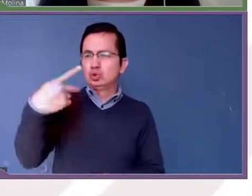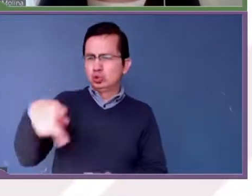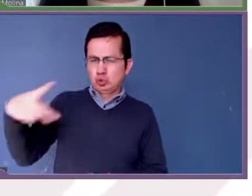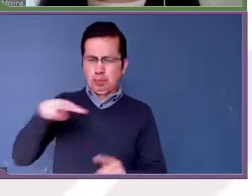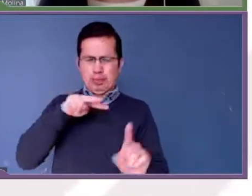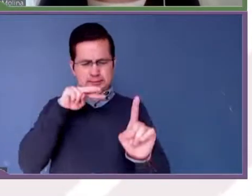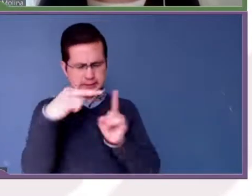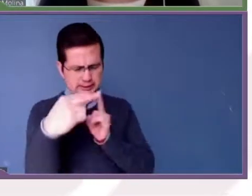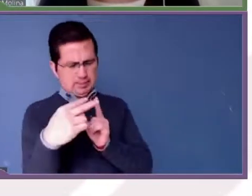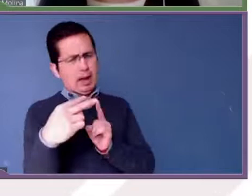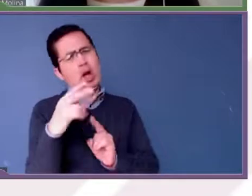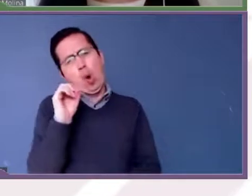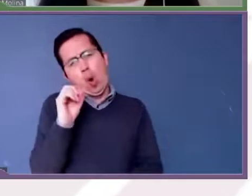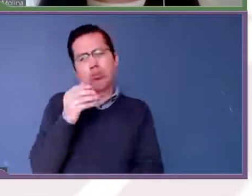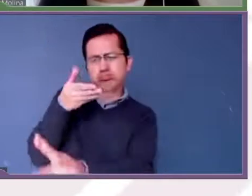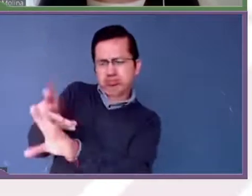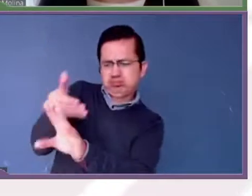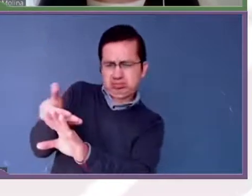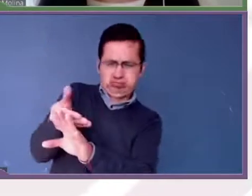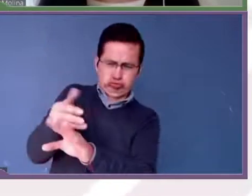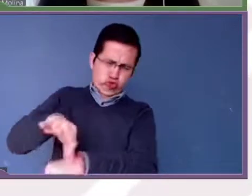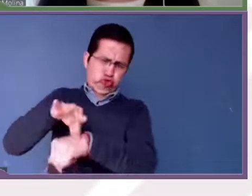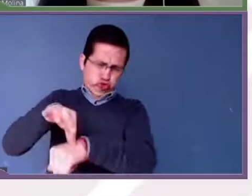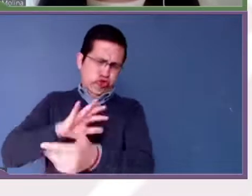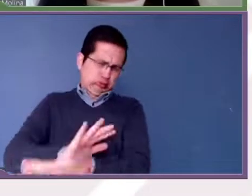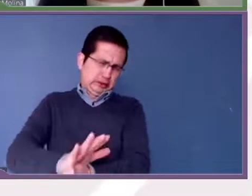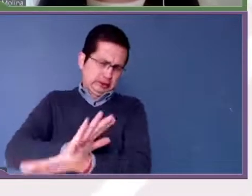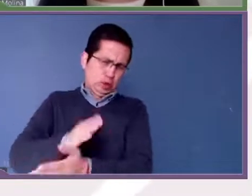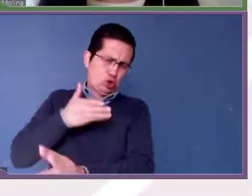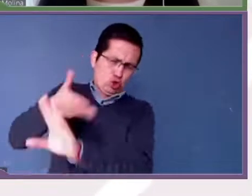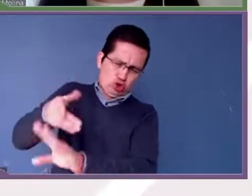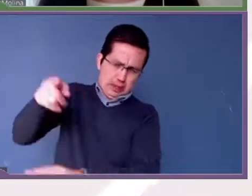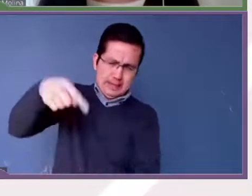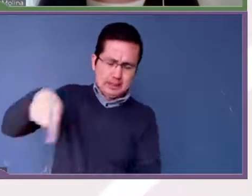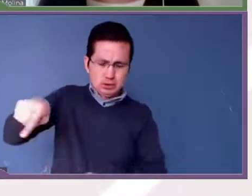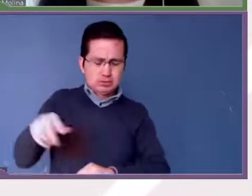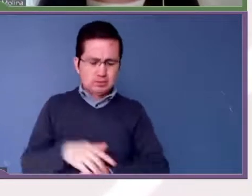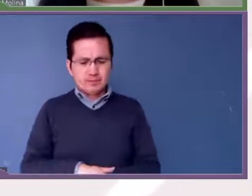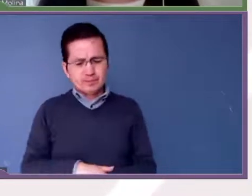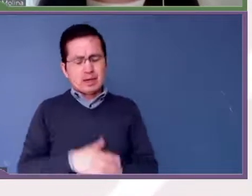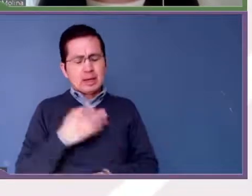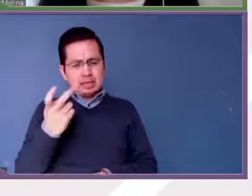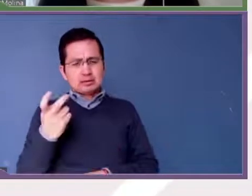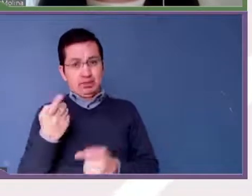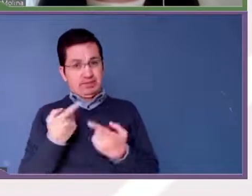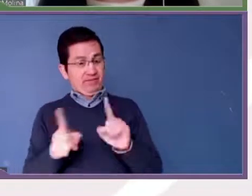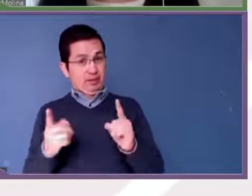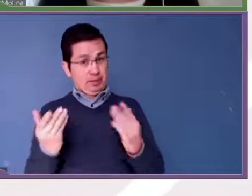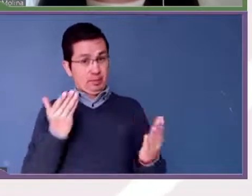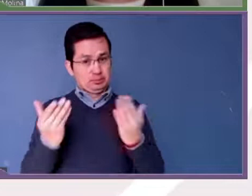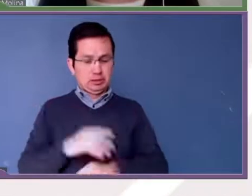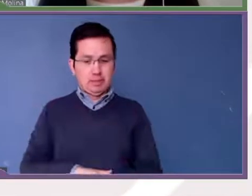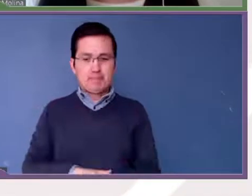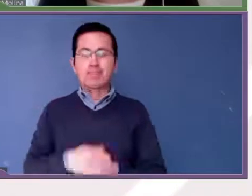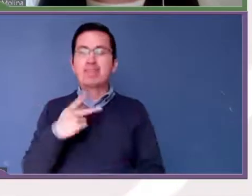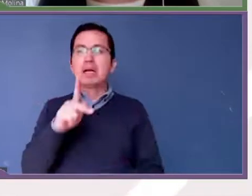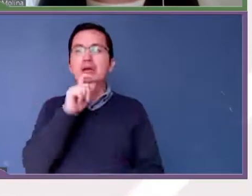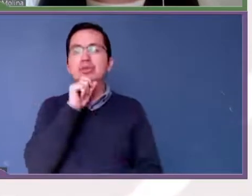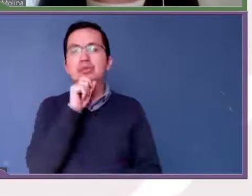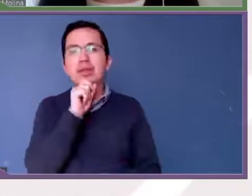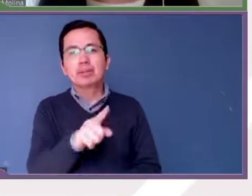la otra línea que es muy importante que exploremos y entendamos es el contraste que tenemos